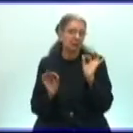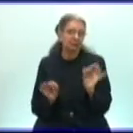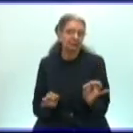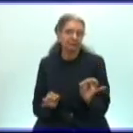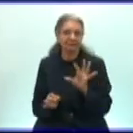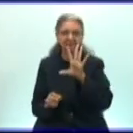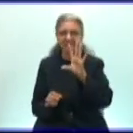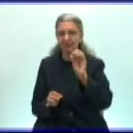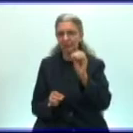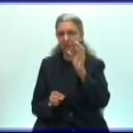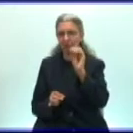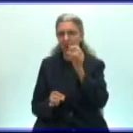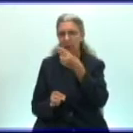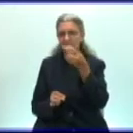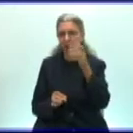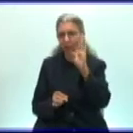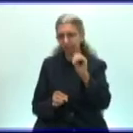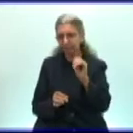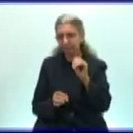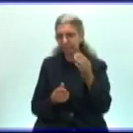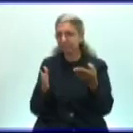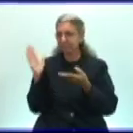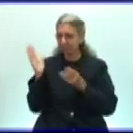50 ohms.